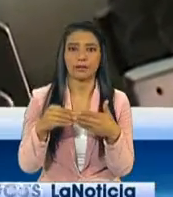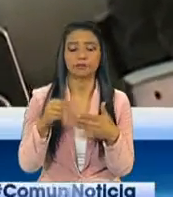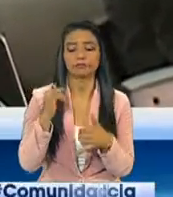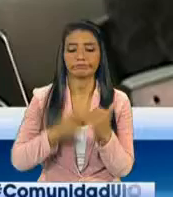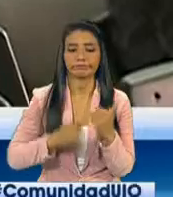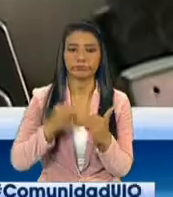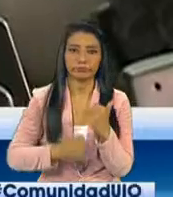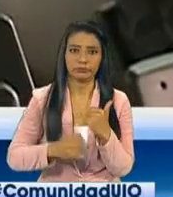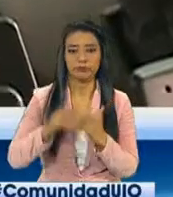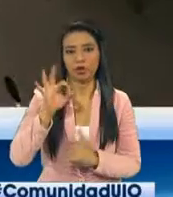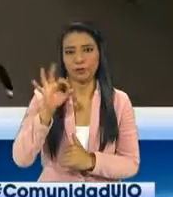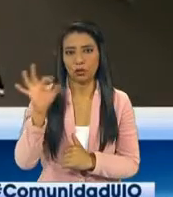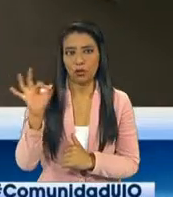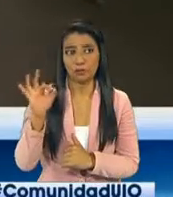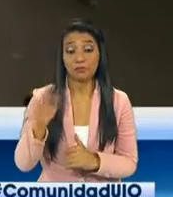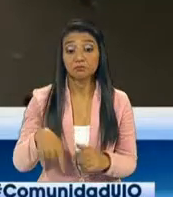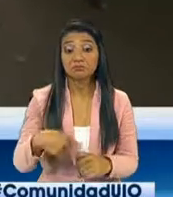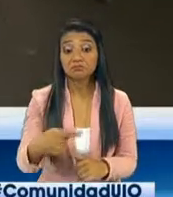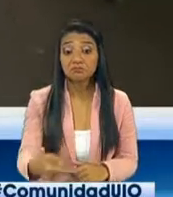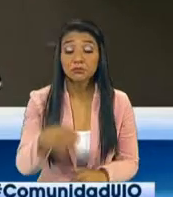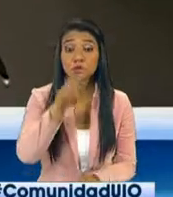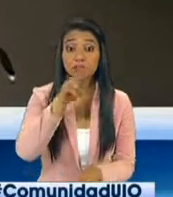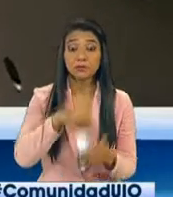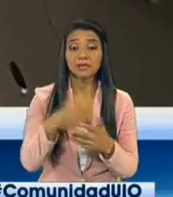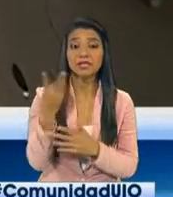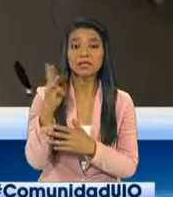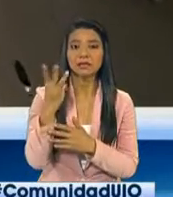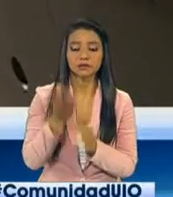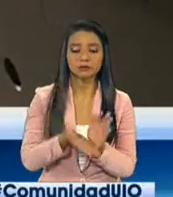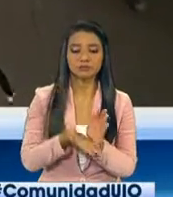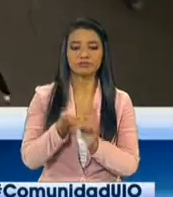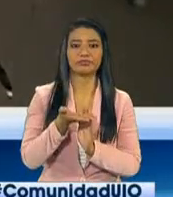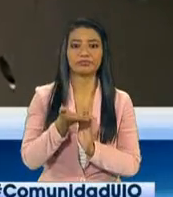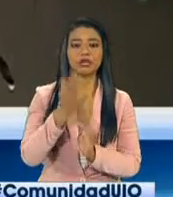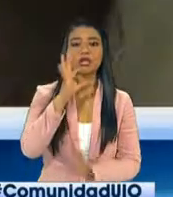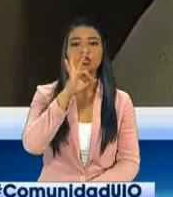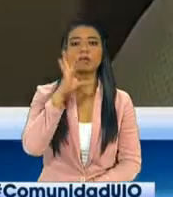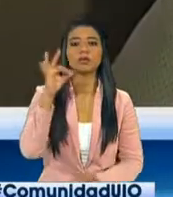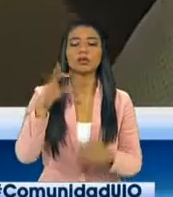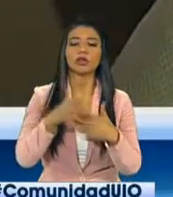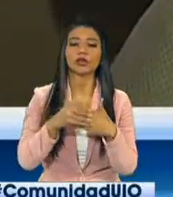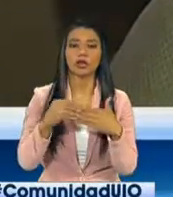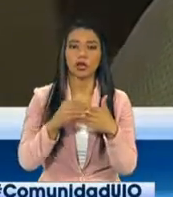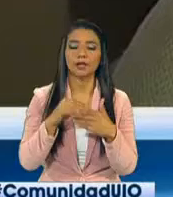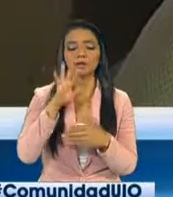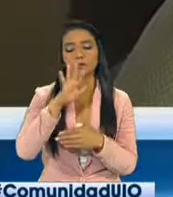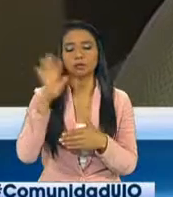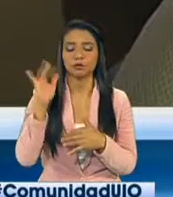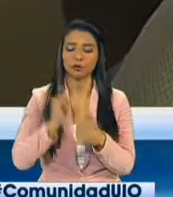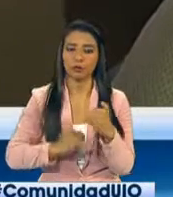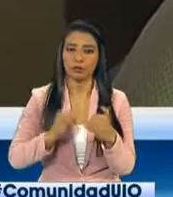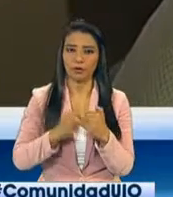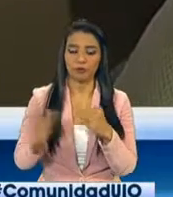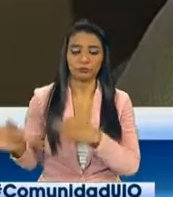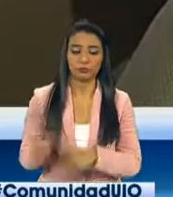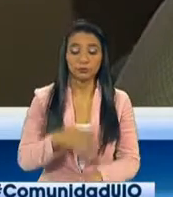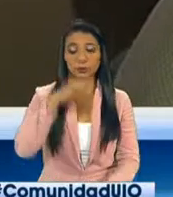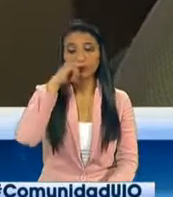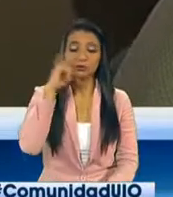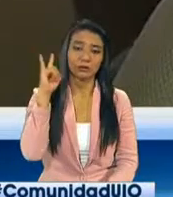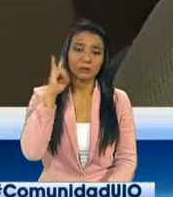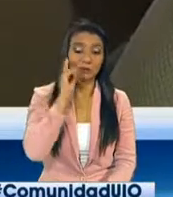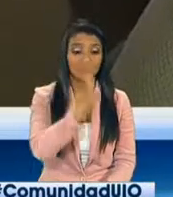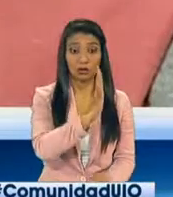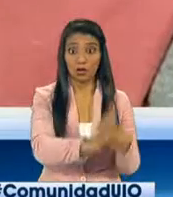el 2016, esta cifra aumentará a 99 dólares con 55 centavos. Y los niños de 5 años en